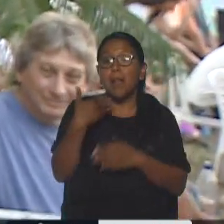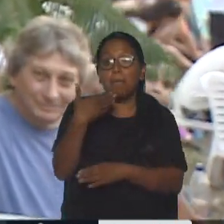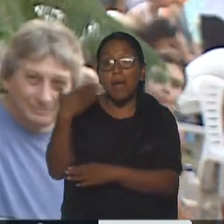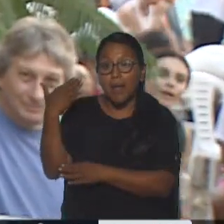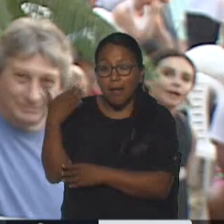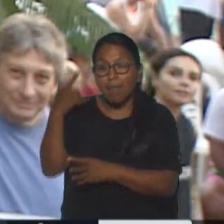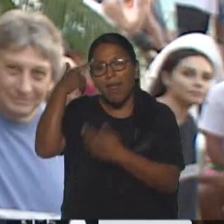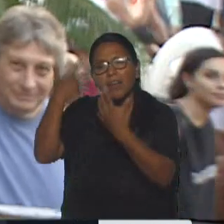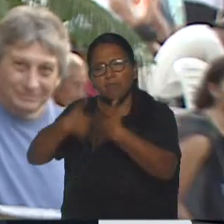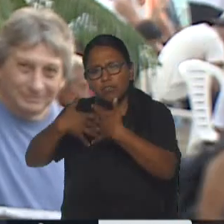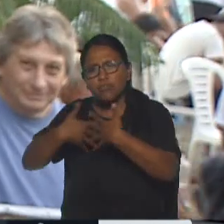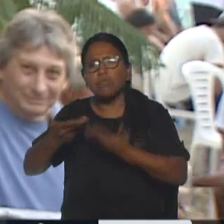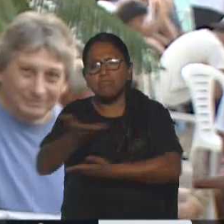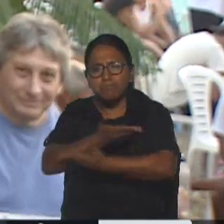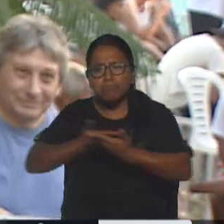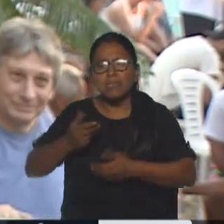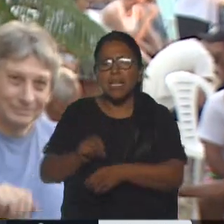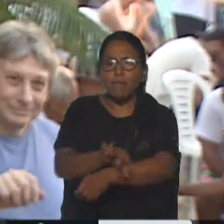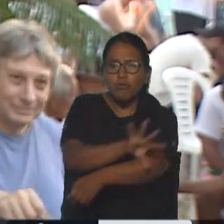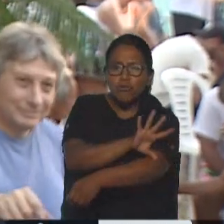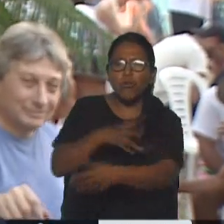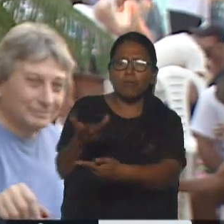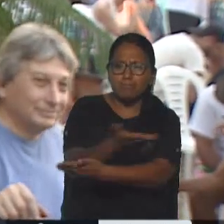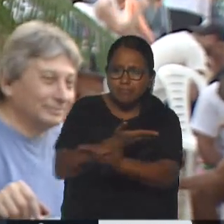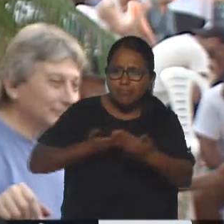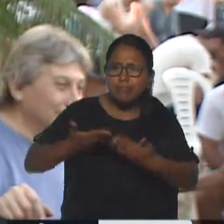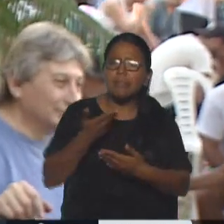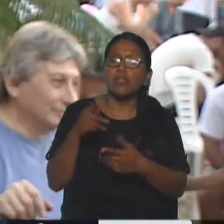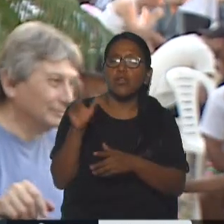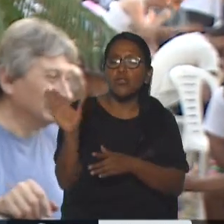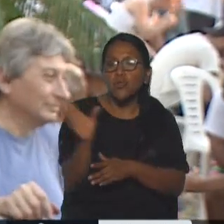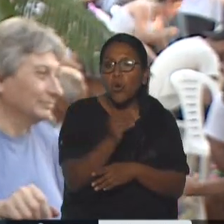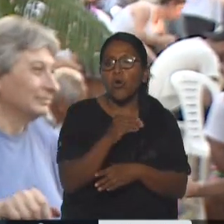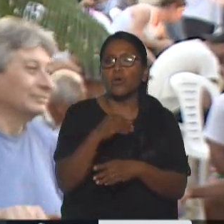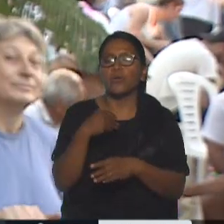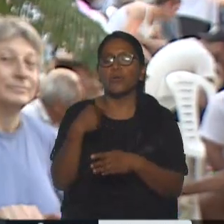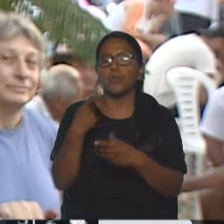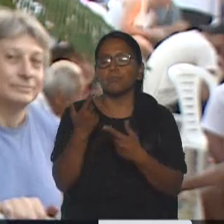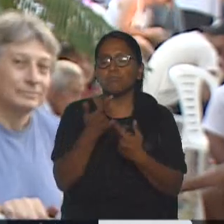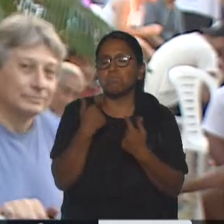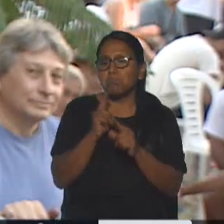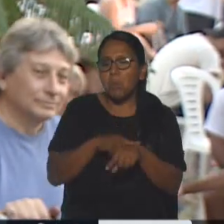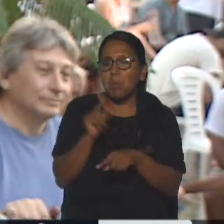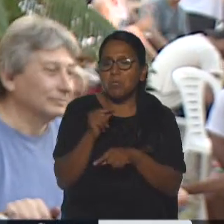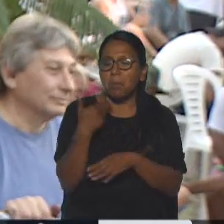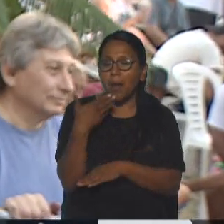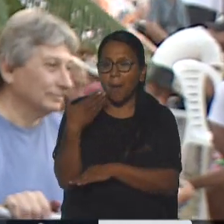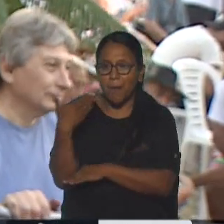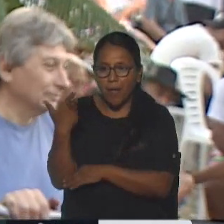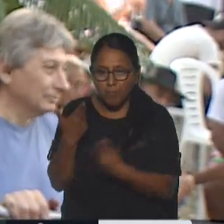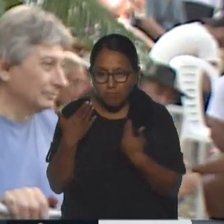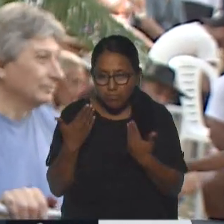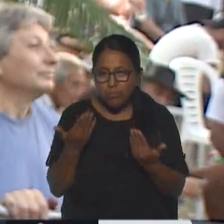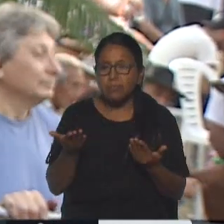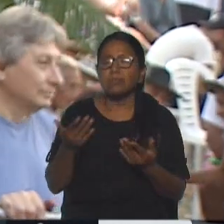circuló la reflexión, circuló la emoción. Todas y todos tuvimos nuestro espacio para hablar, y me parece que